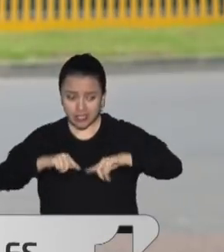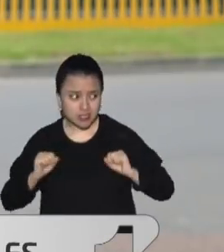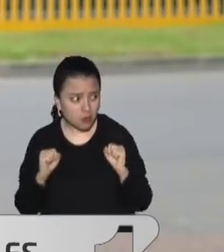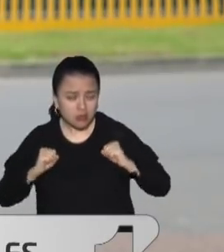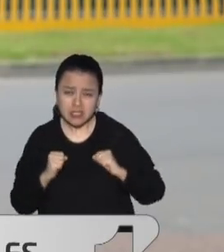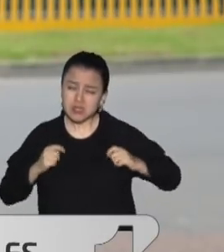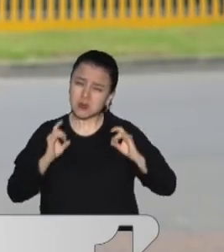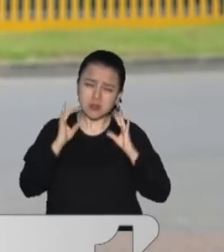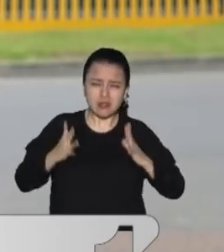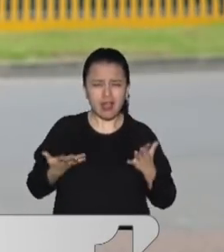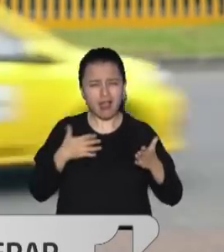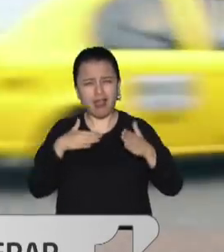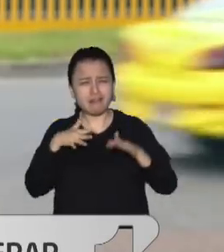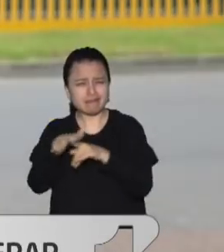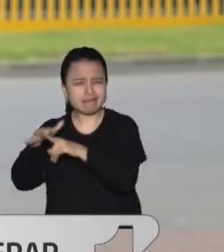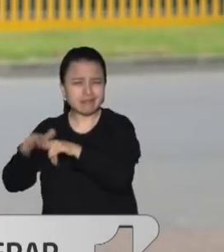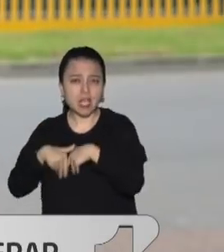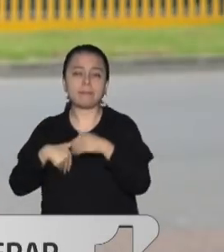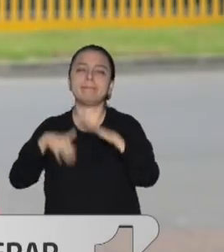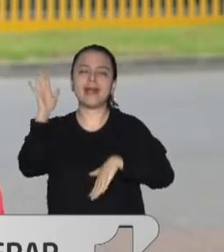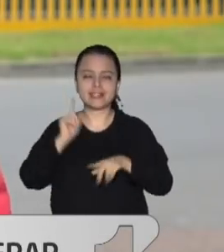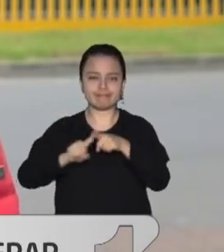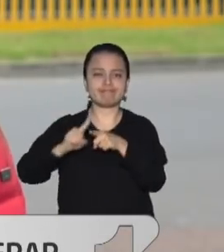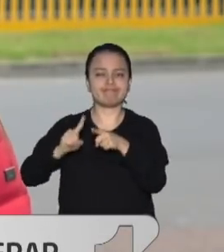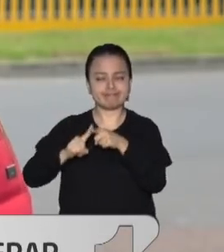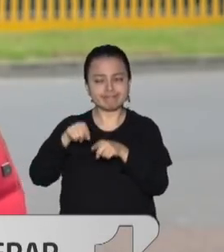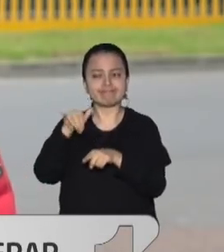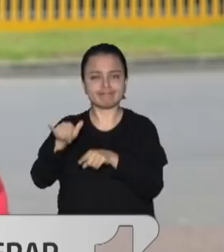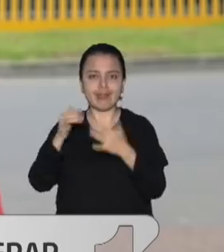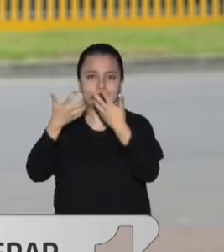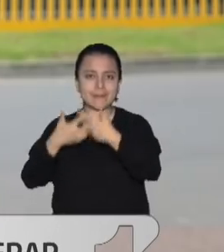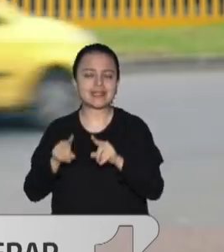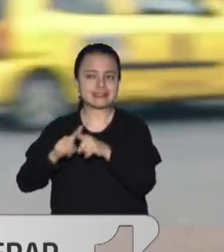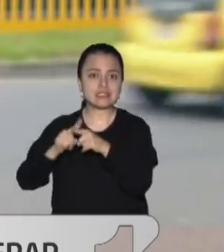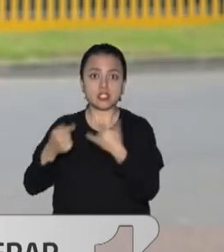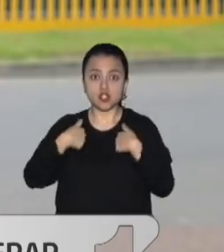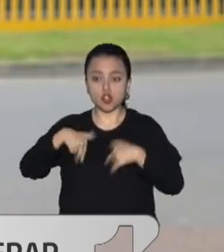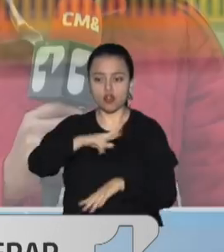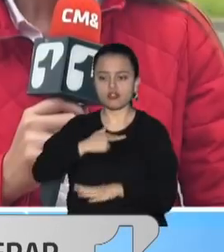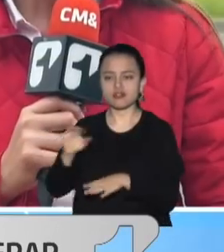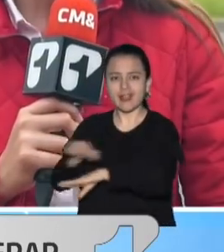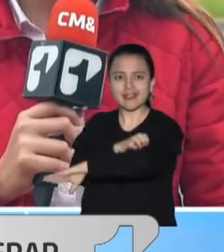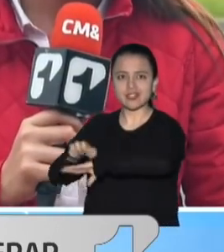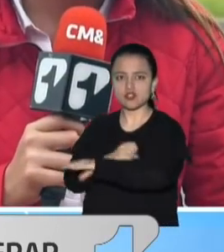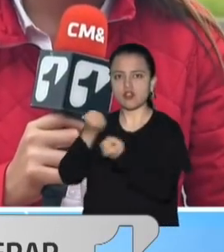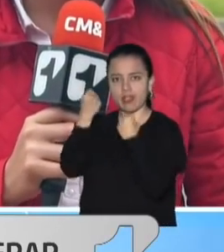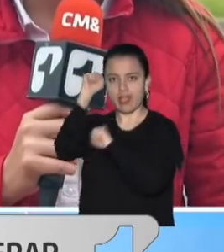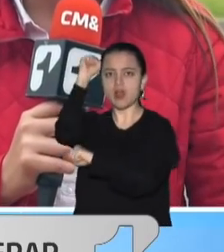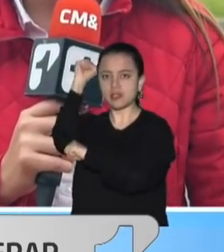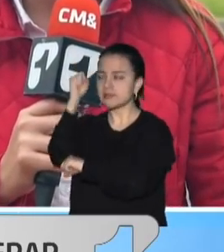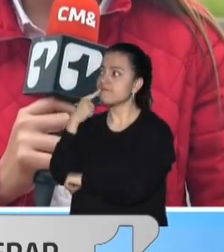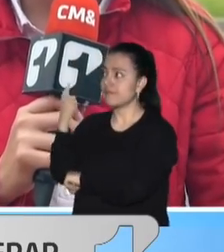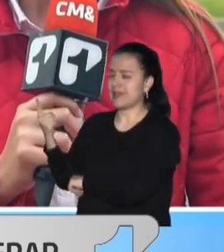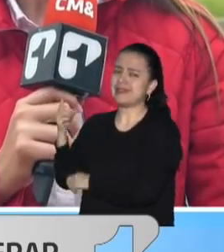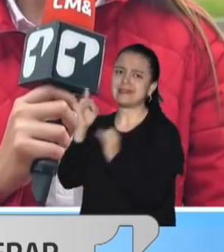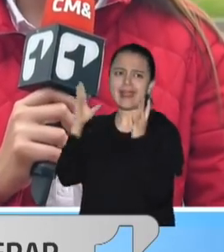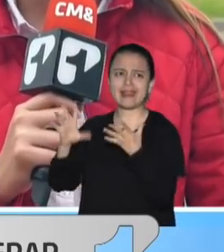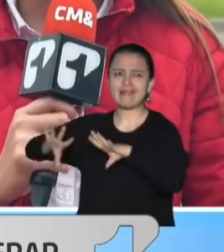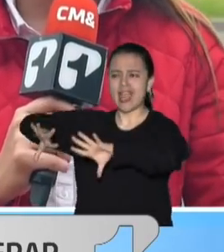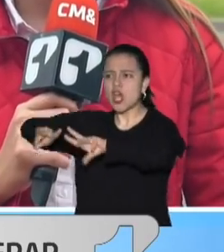afectada, sobre todo en el sistema de transporte masivo Transmilenio. Estoy desde la estación de Héroes, que ha sido una de las